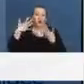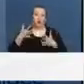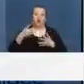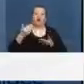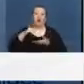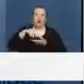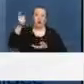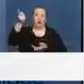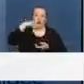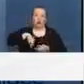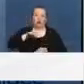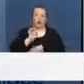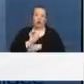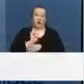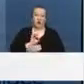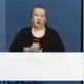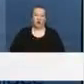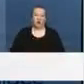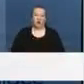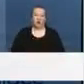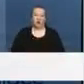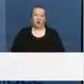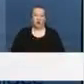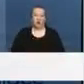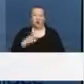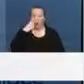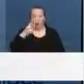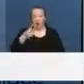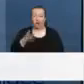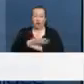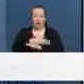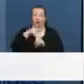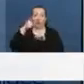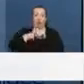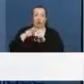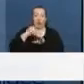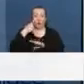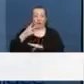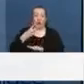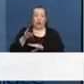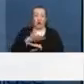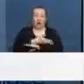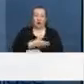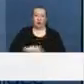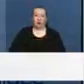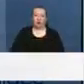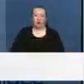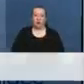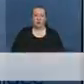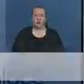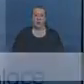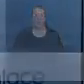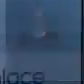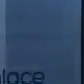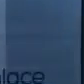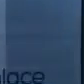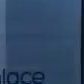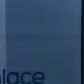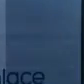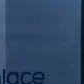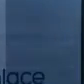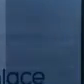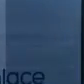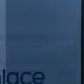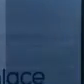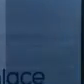no veamos qué dice que caixa por favor esto lo dijo hace meses y que se hace casi un año y no pasa nada veamos este fue el testigo el